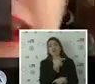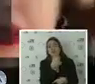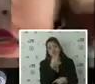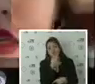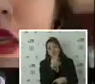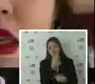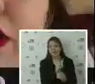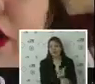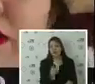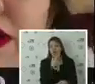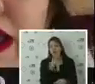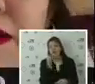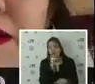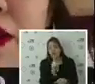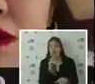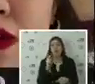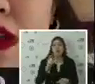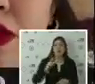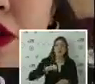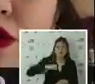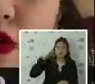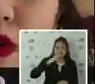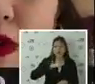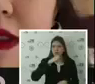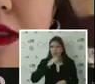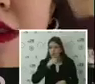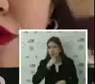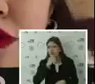las mujeres. Y por ello